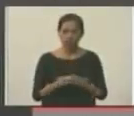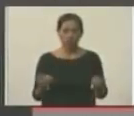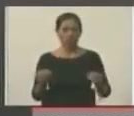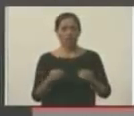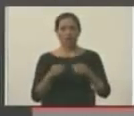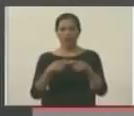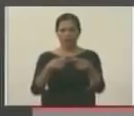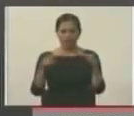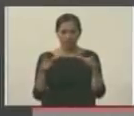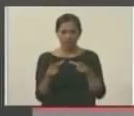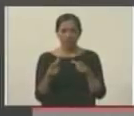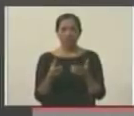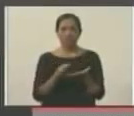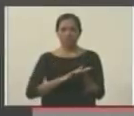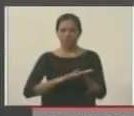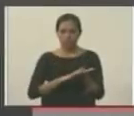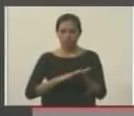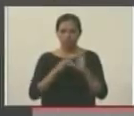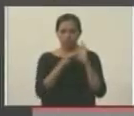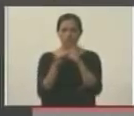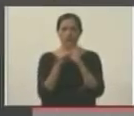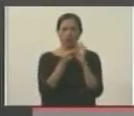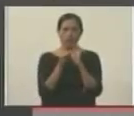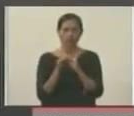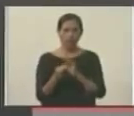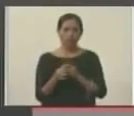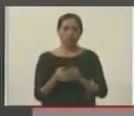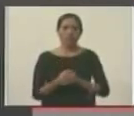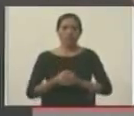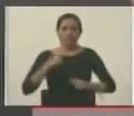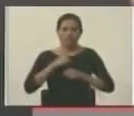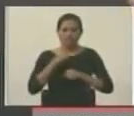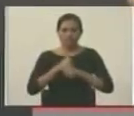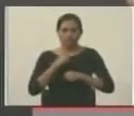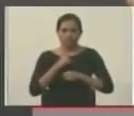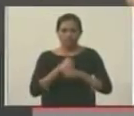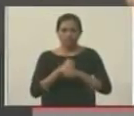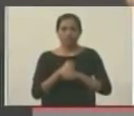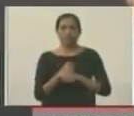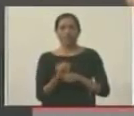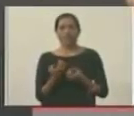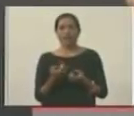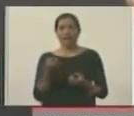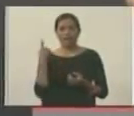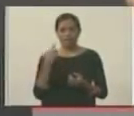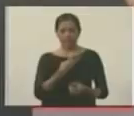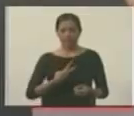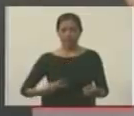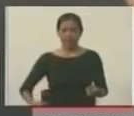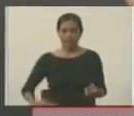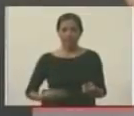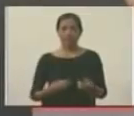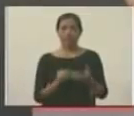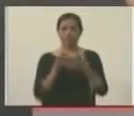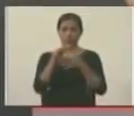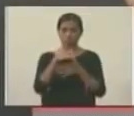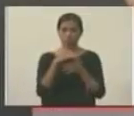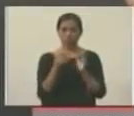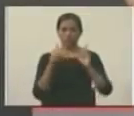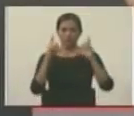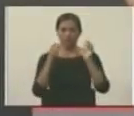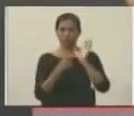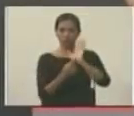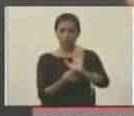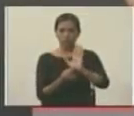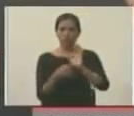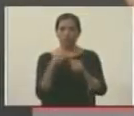recuperación con la unión de la clase obrera de Guayana. Ayer la vicepresidenta sacó unos Twitter con una foto donde se han unido los trabajadores